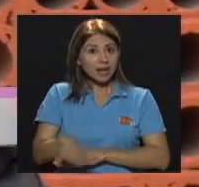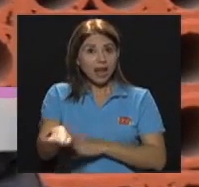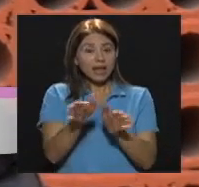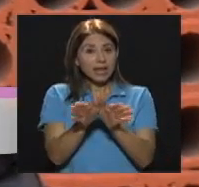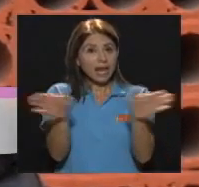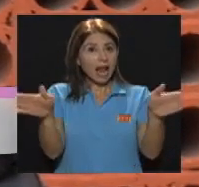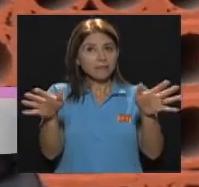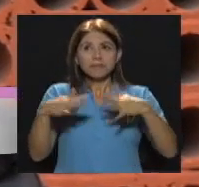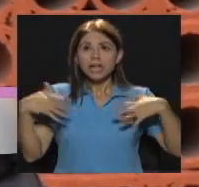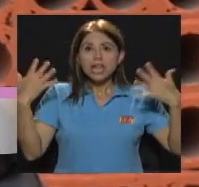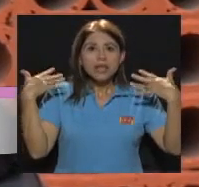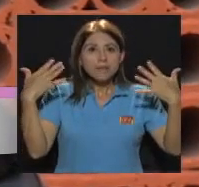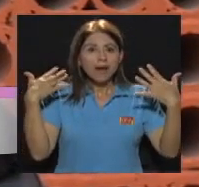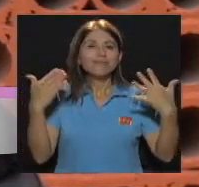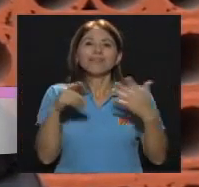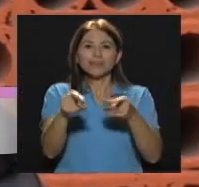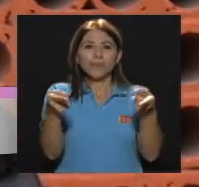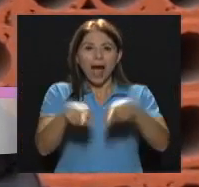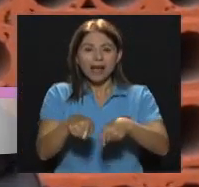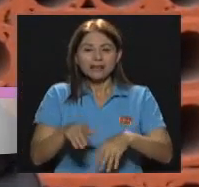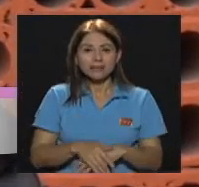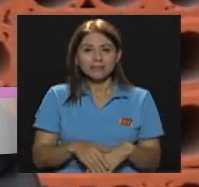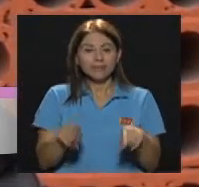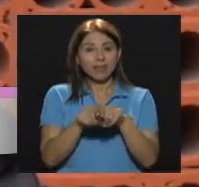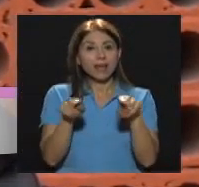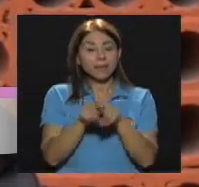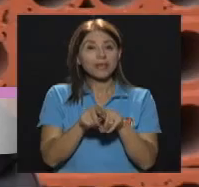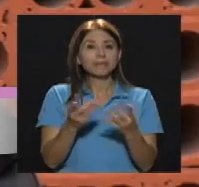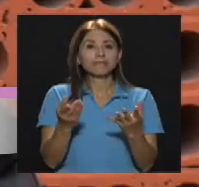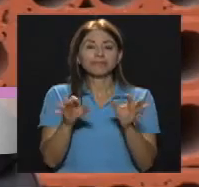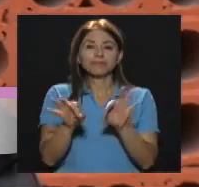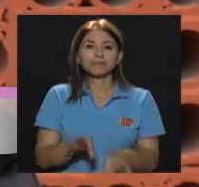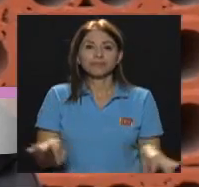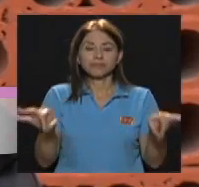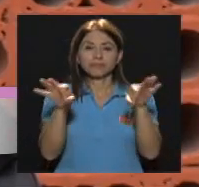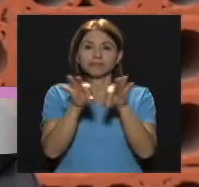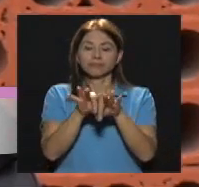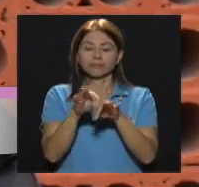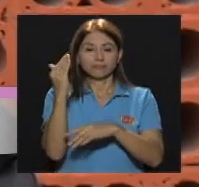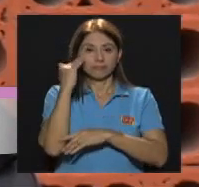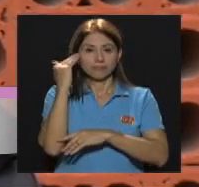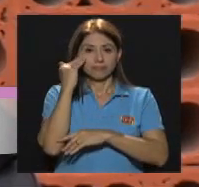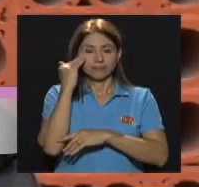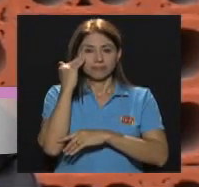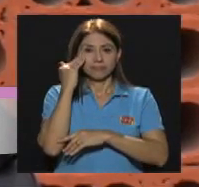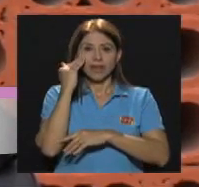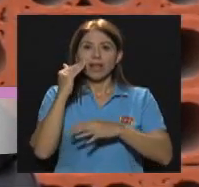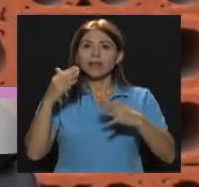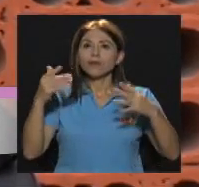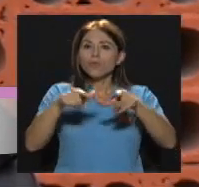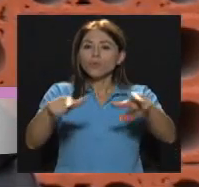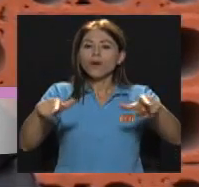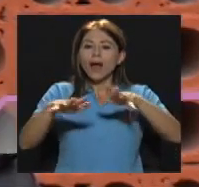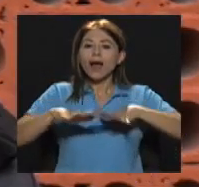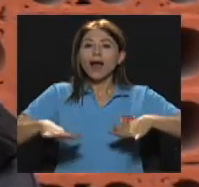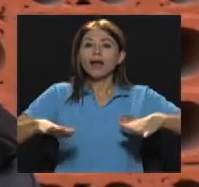¿verdad? También comentábamos de que es importante tomar en cuenta el clima del sitio o del lugar donde se